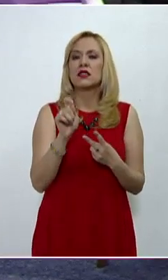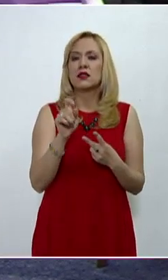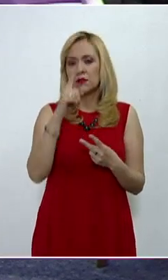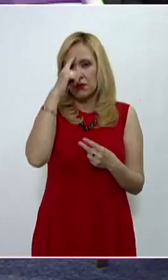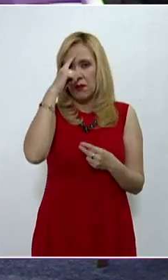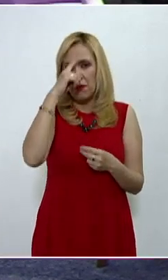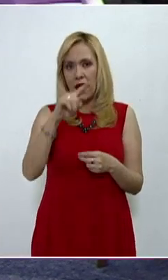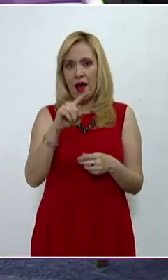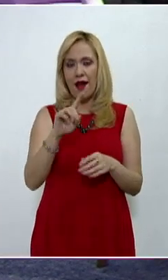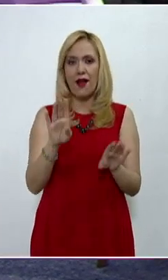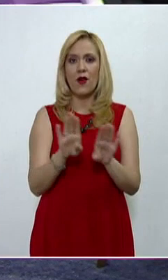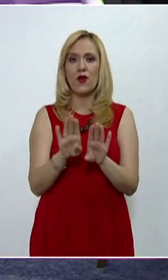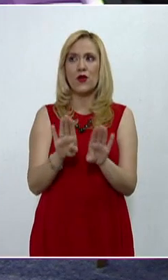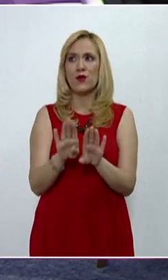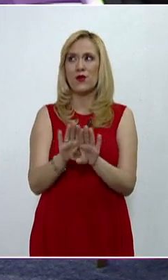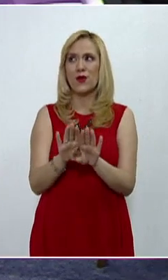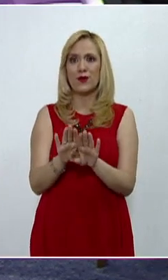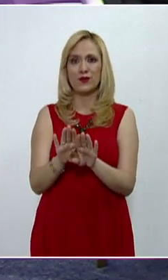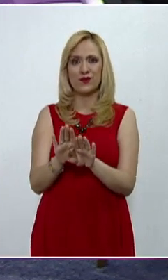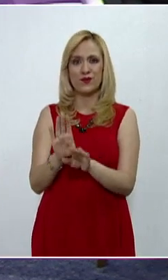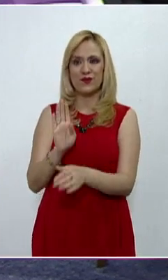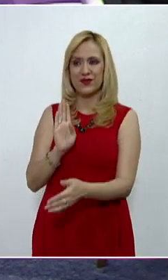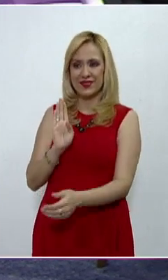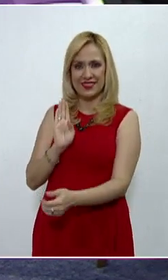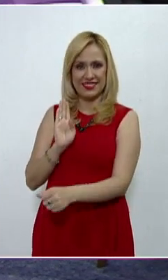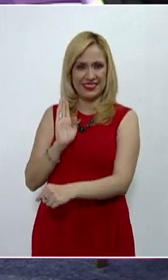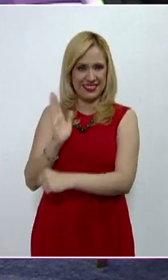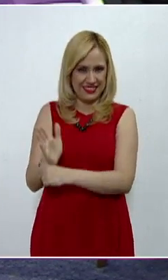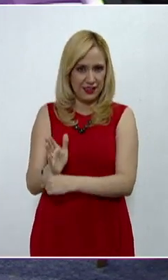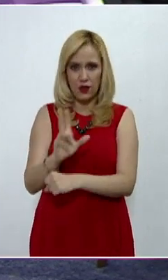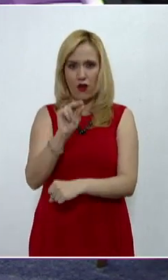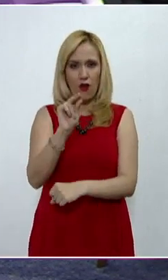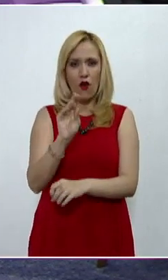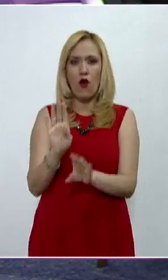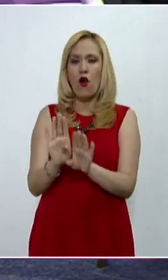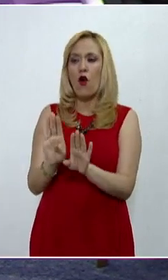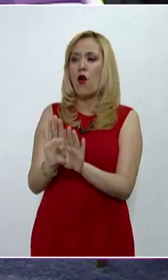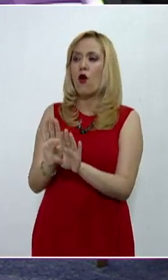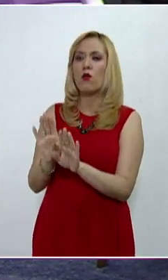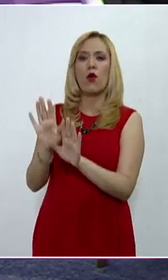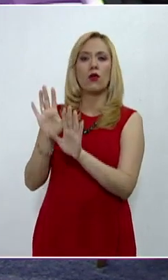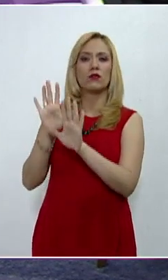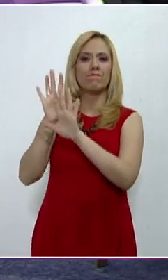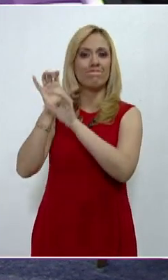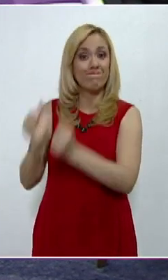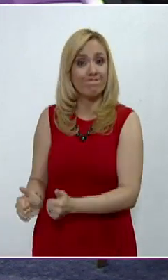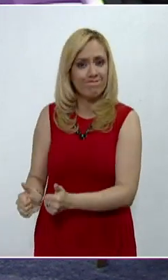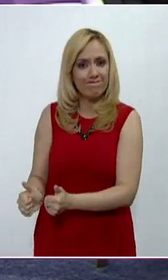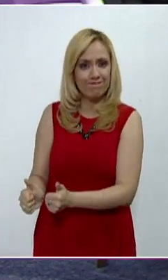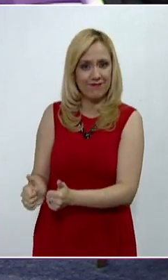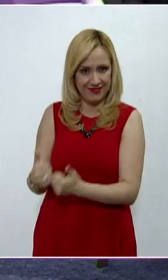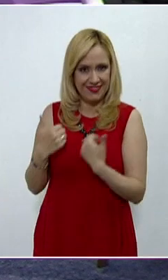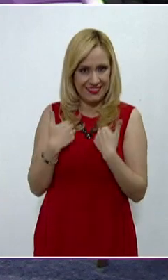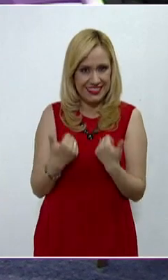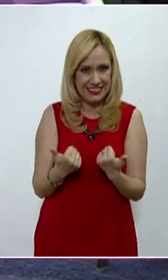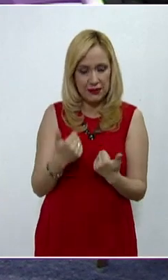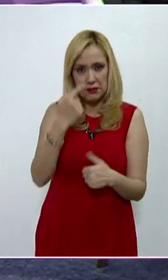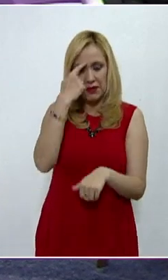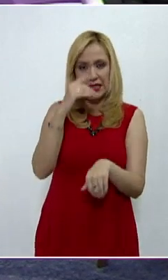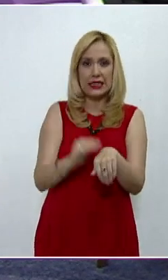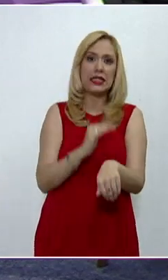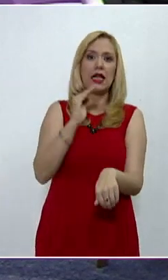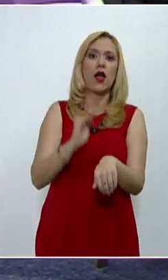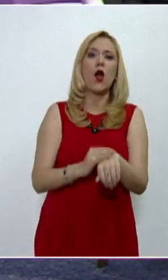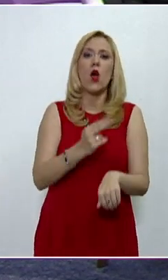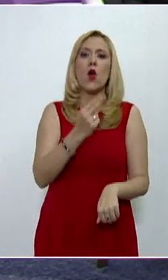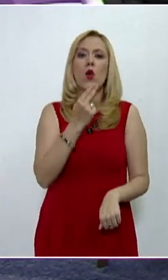fortalecer estas unidades de medidas cautelares debería de ser en realidad la prioridad que debe tener el Estado mexicano para lograr hacer eficiente el uso de los